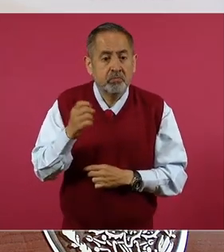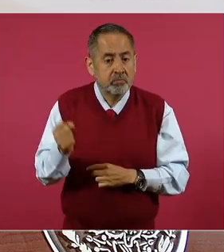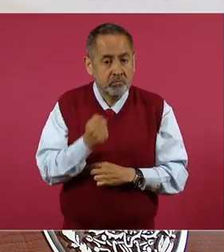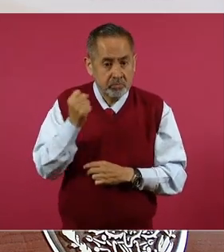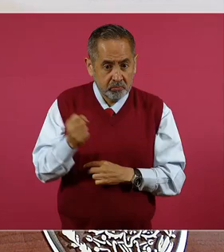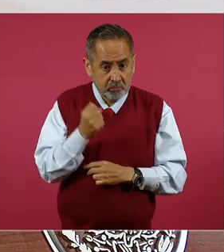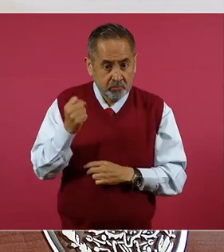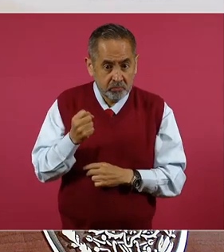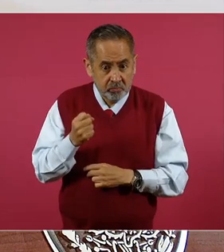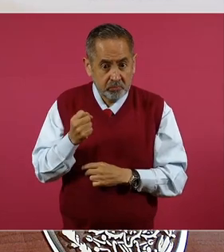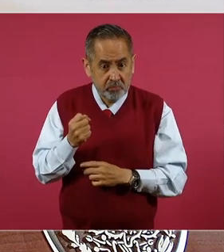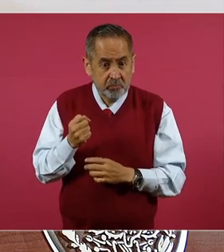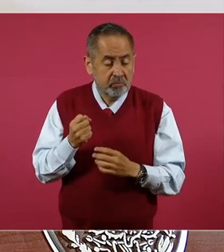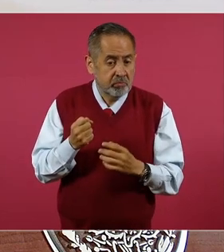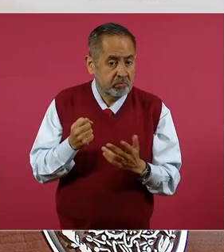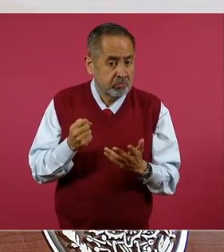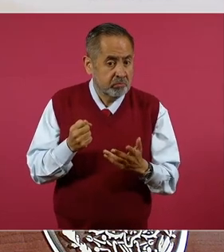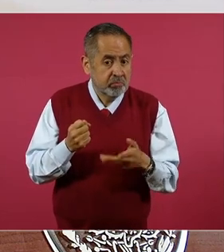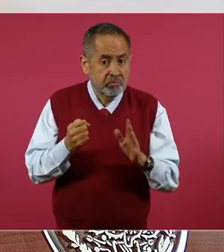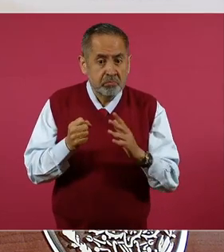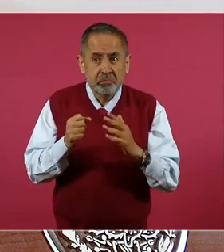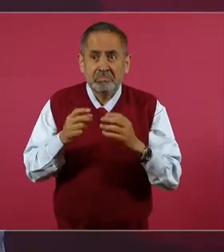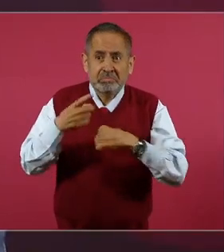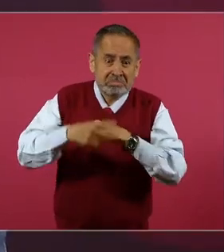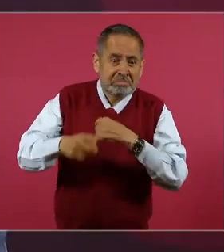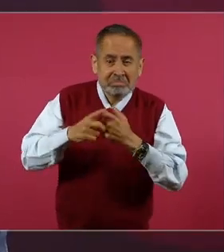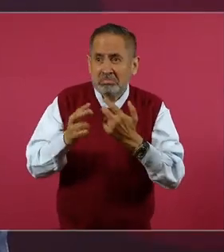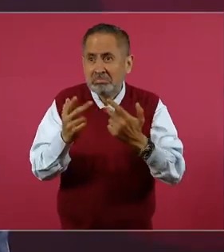Afortunadamente no fueron muchos los daños